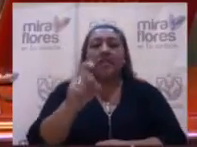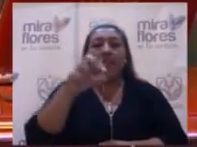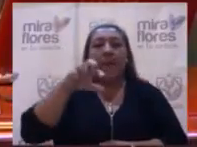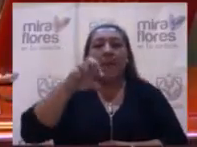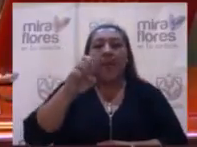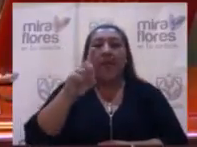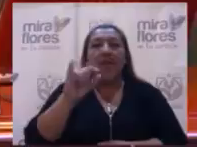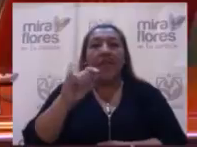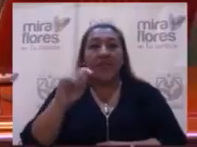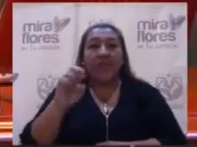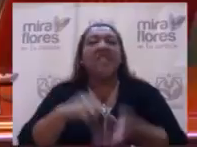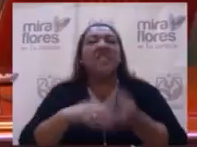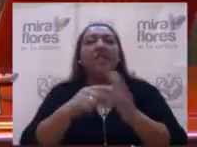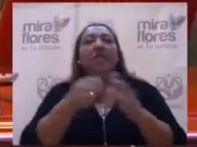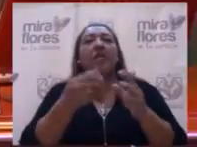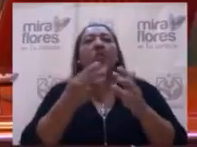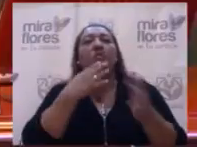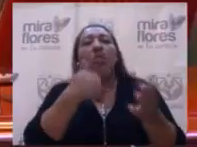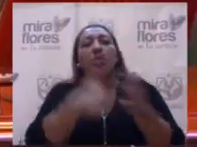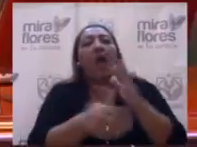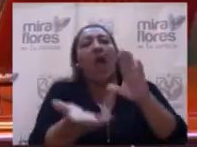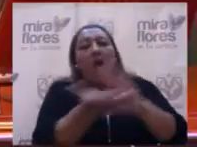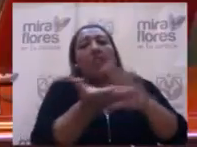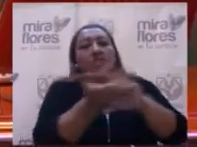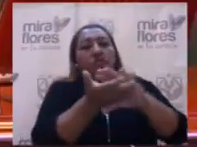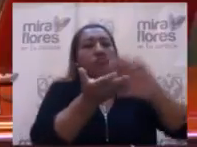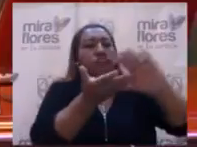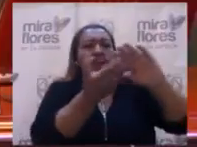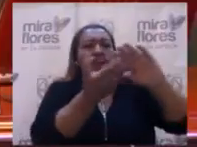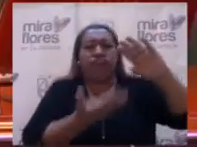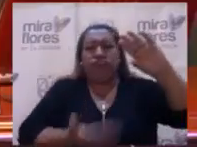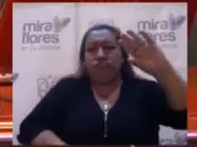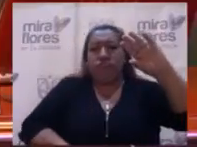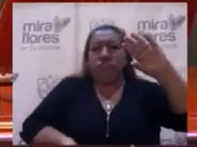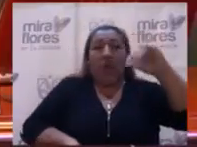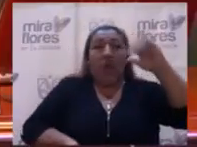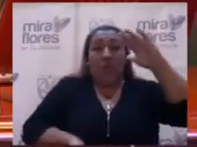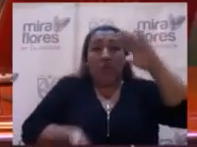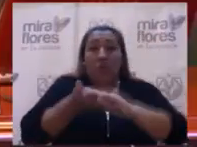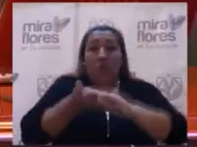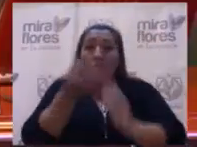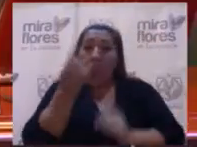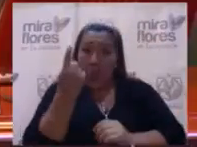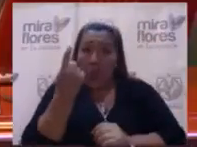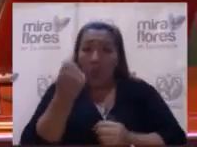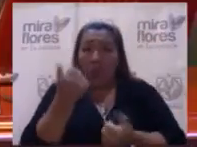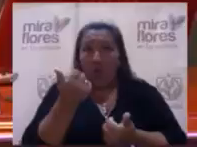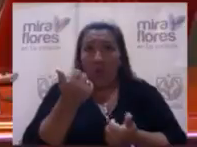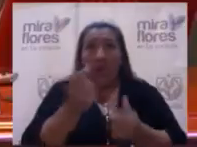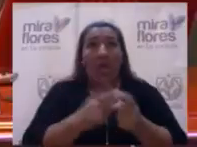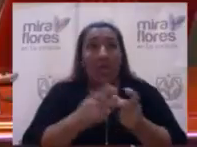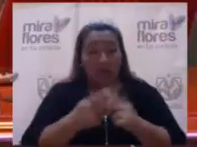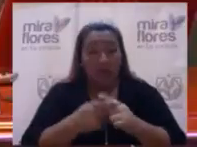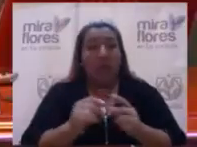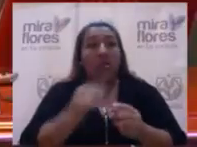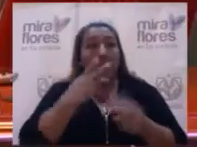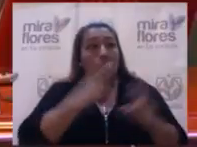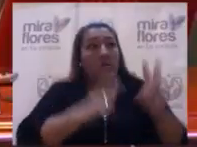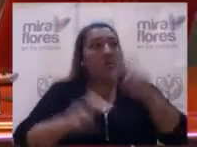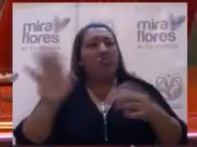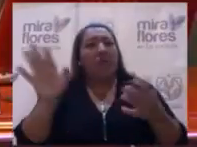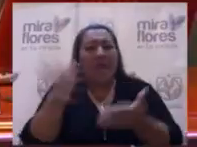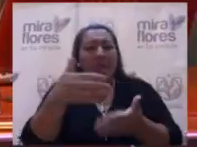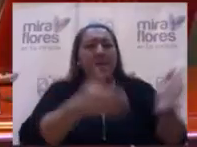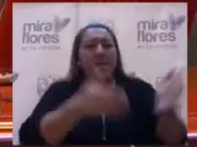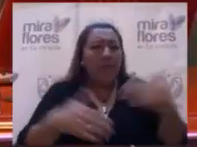también inspectores por temas de conducta o por temas de ineficiencia, y se está haciendo una limpieza en